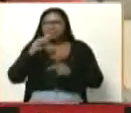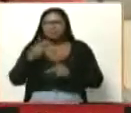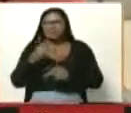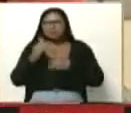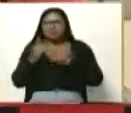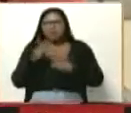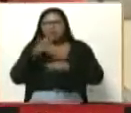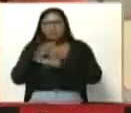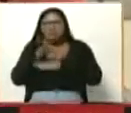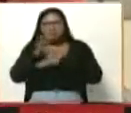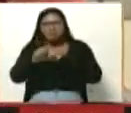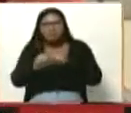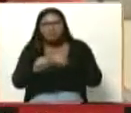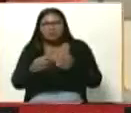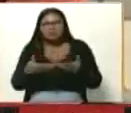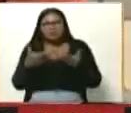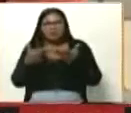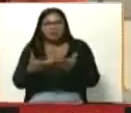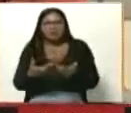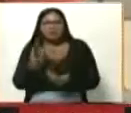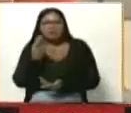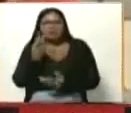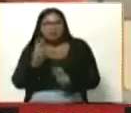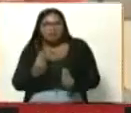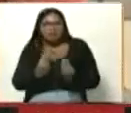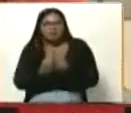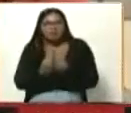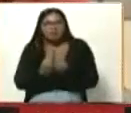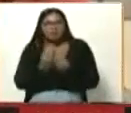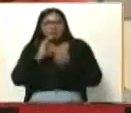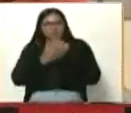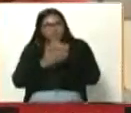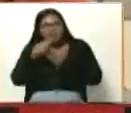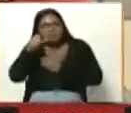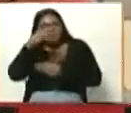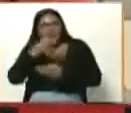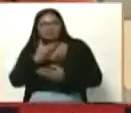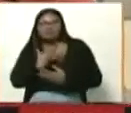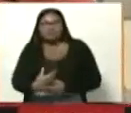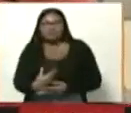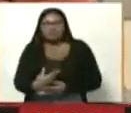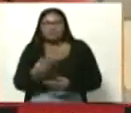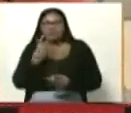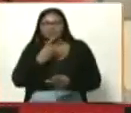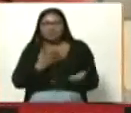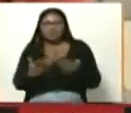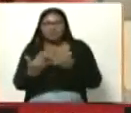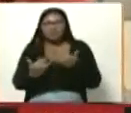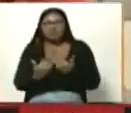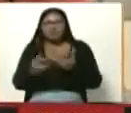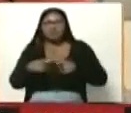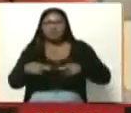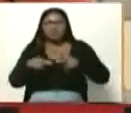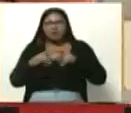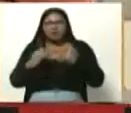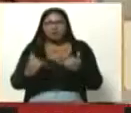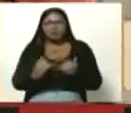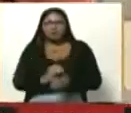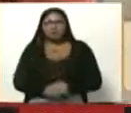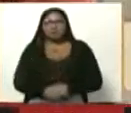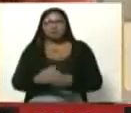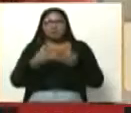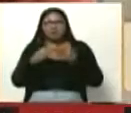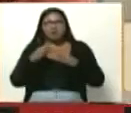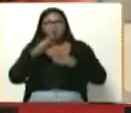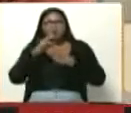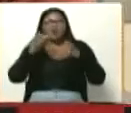no has adquirido ese regalo que va a acompañar tus afectos durante esta Navidad, te invitamos a los espacios abiertos del